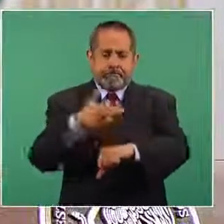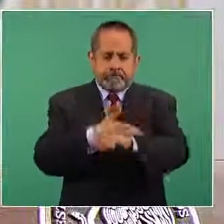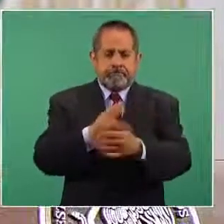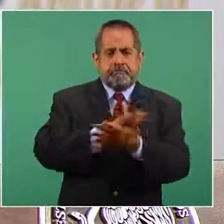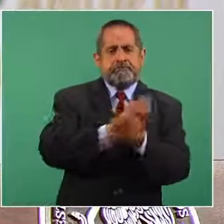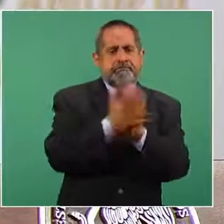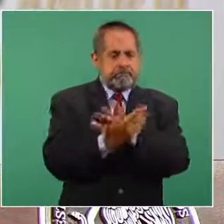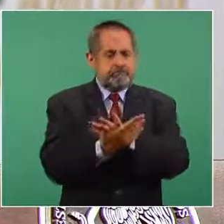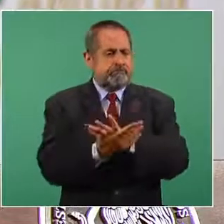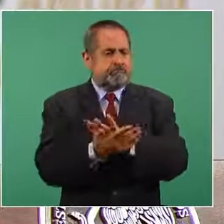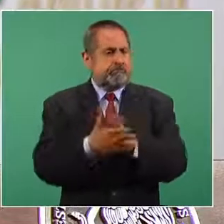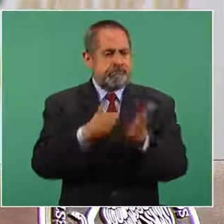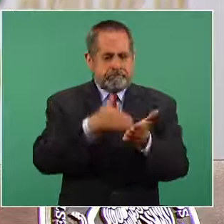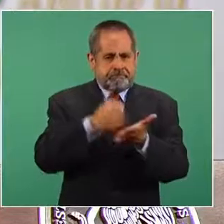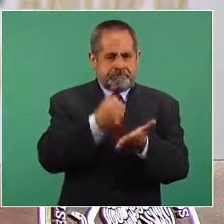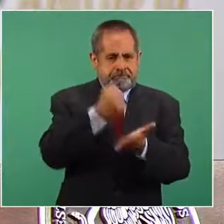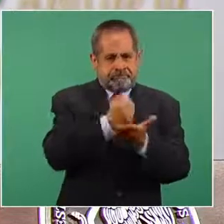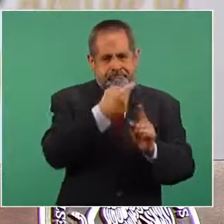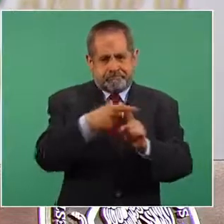del presidente Biden.